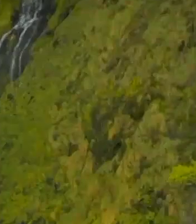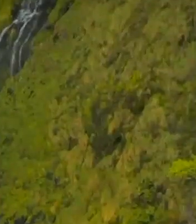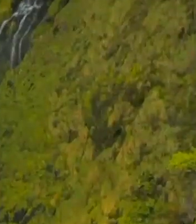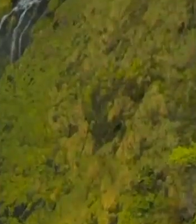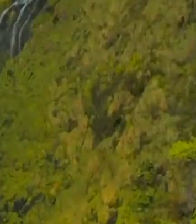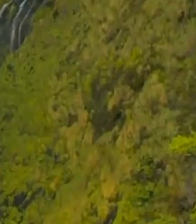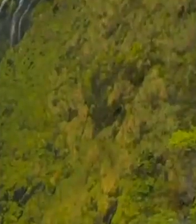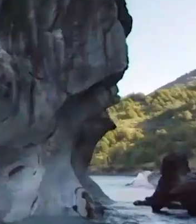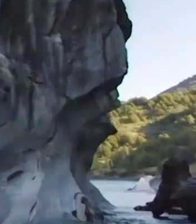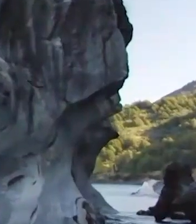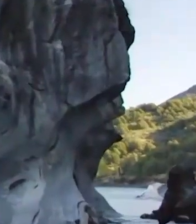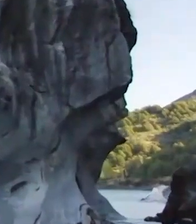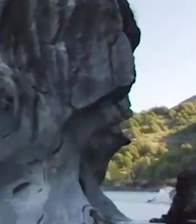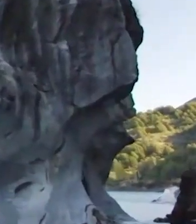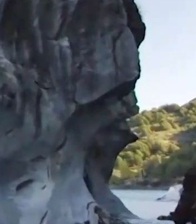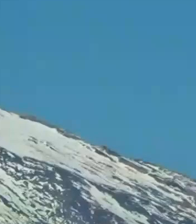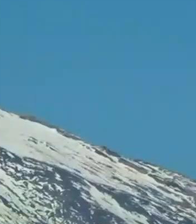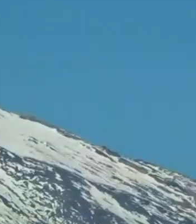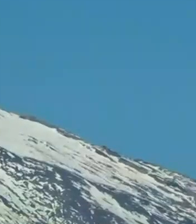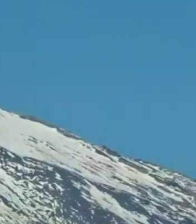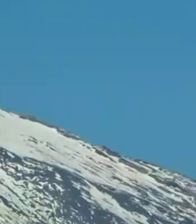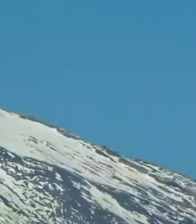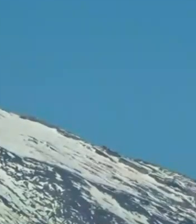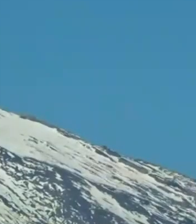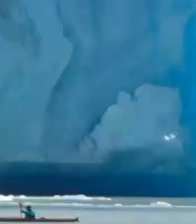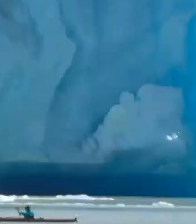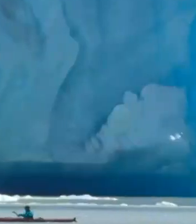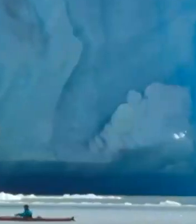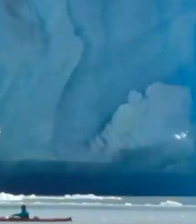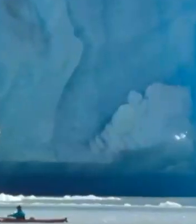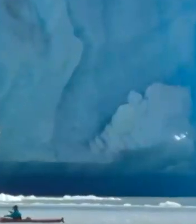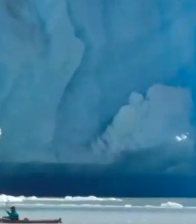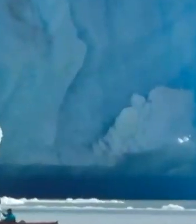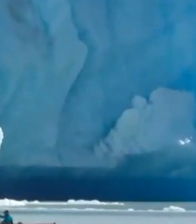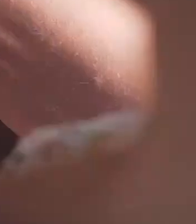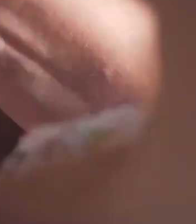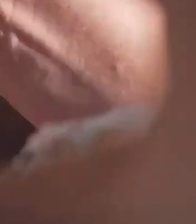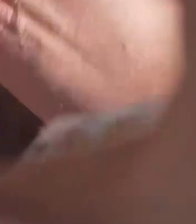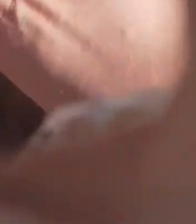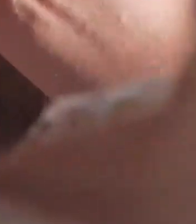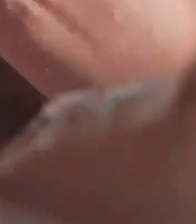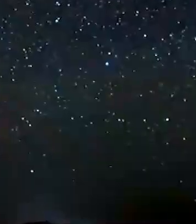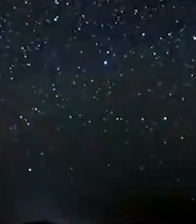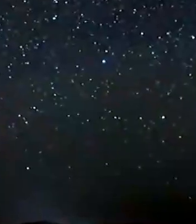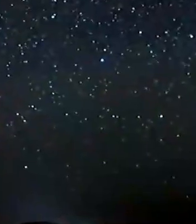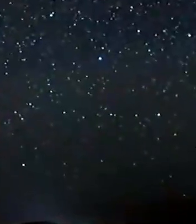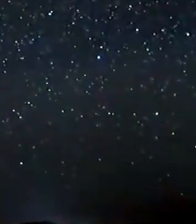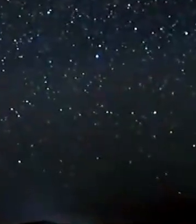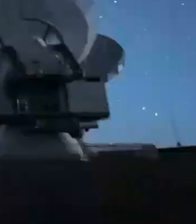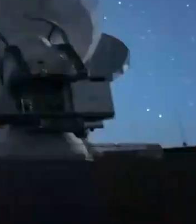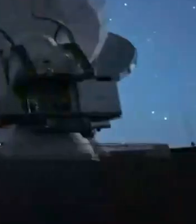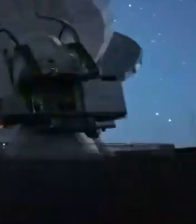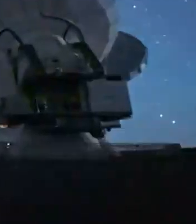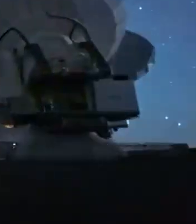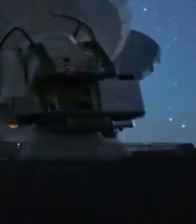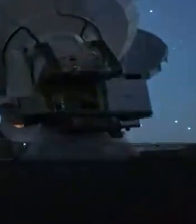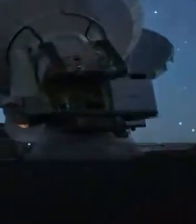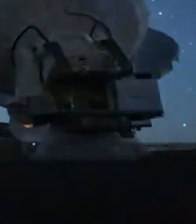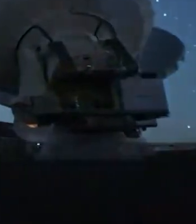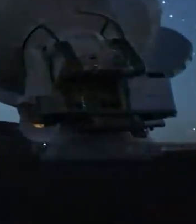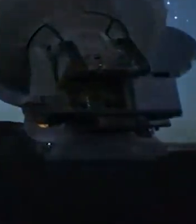transmitió el gobierno de chile agradecemos a los canales de televisión y radioemisoras que integraron esta red voluntaria